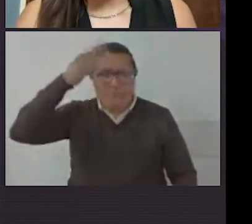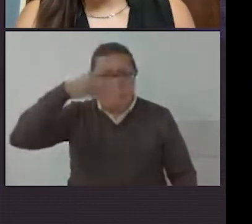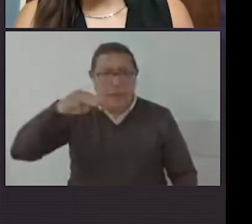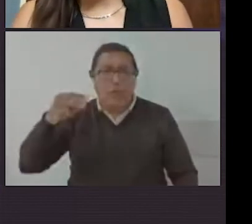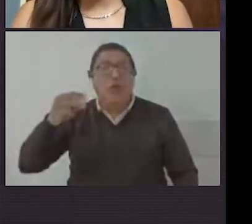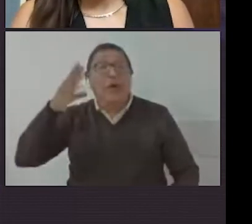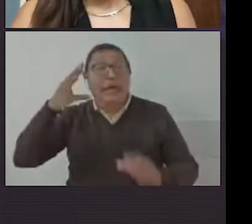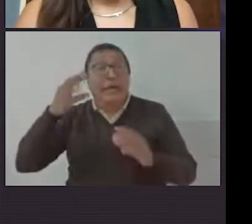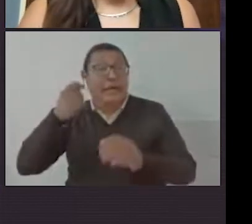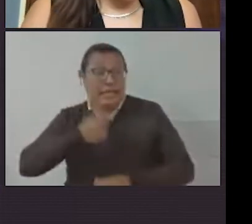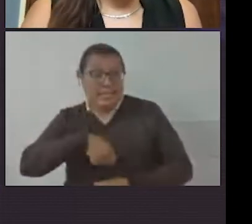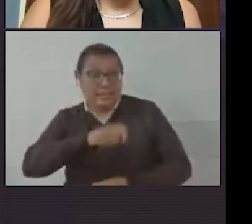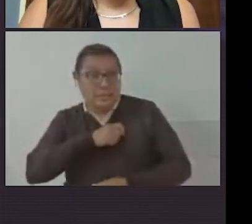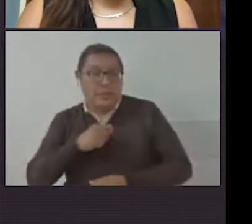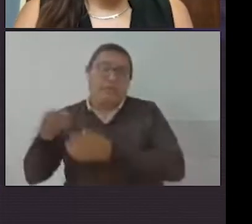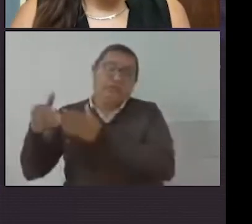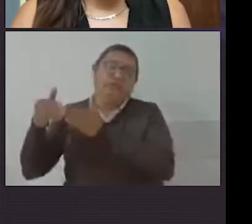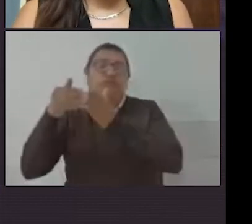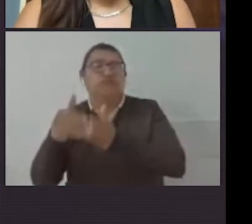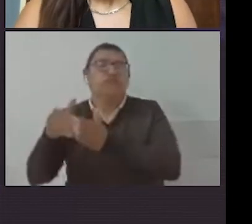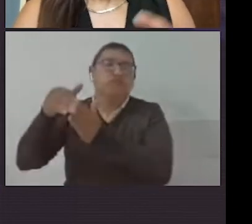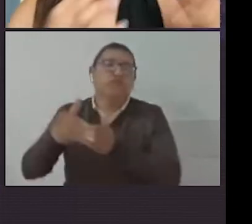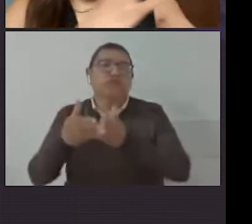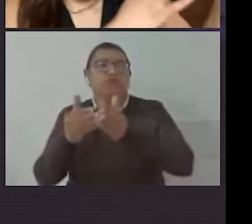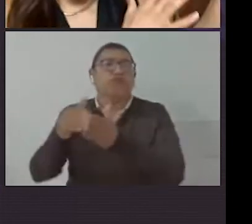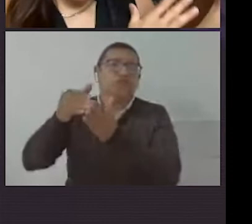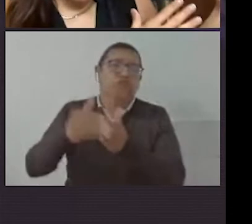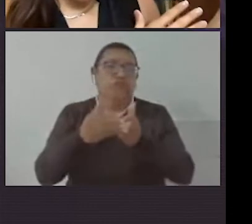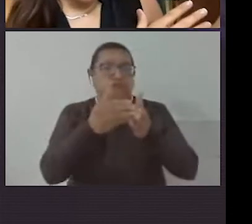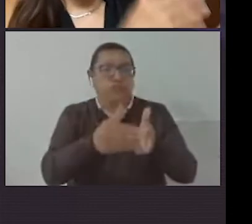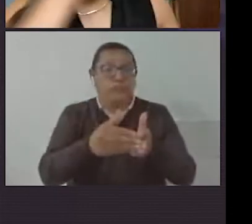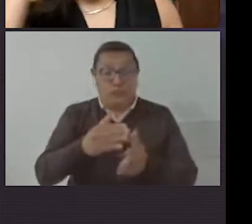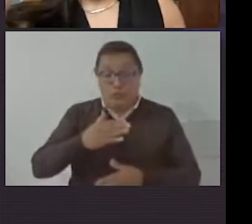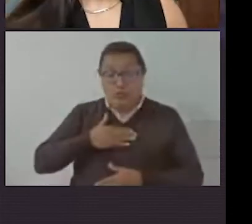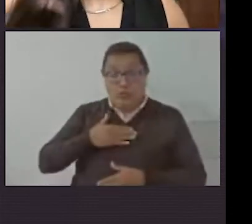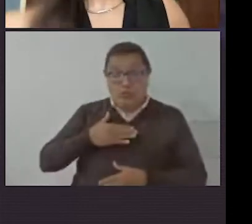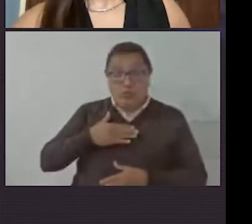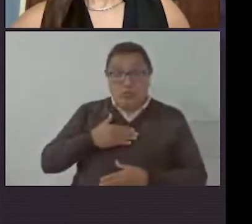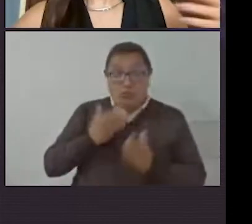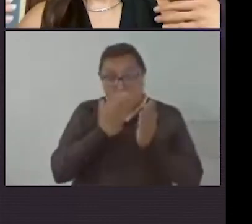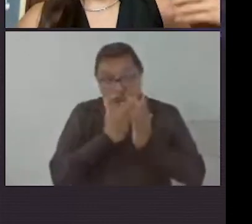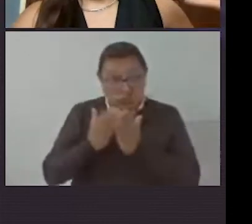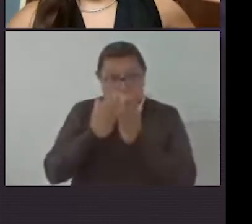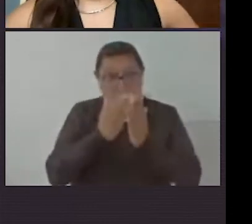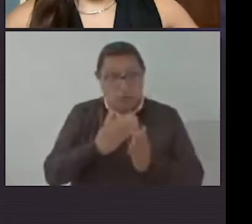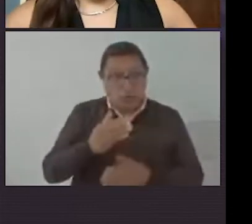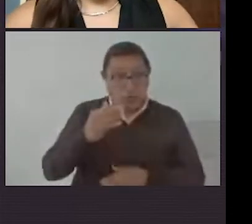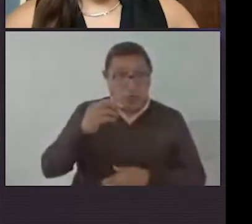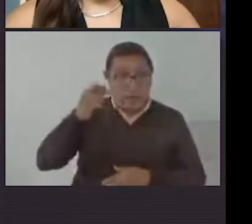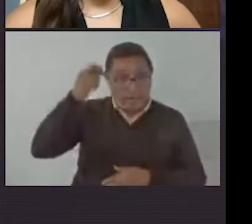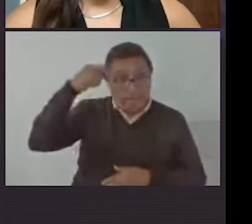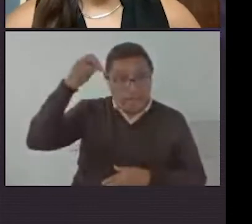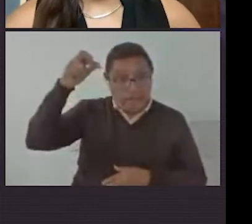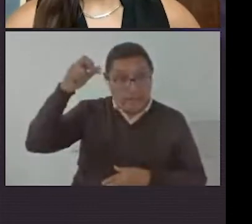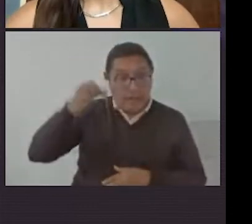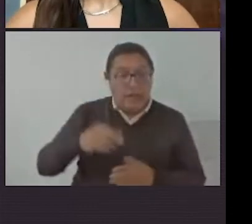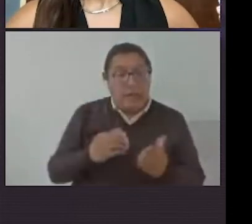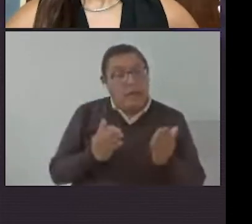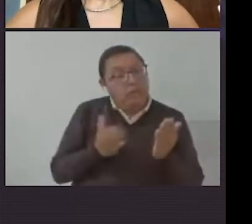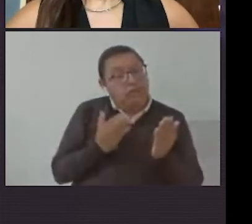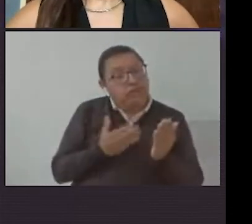nos platicaban que cuando nuestros antepasados estaban en las playas de